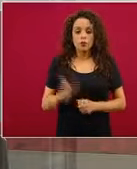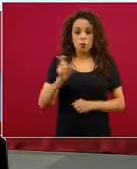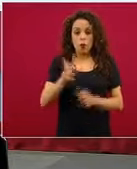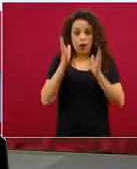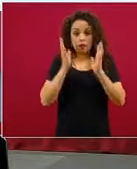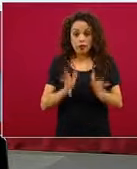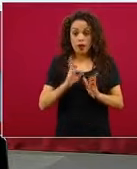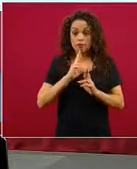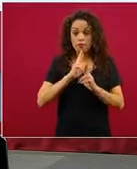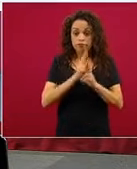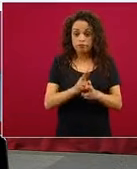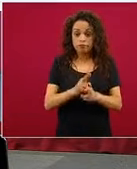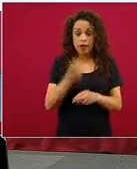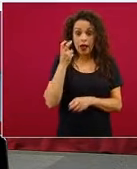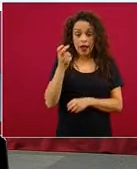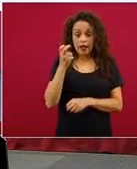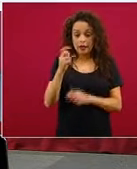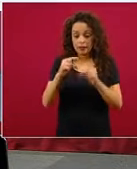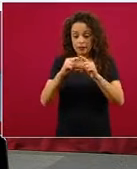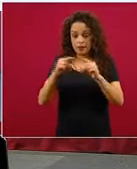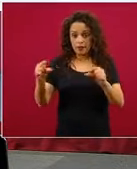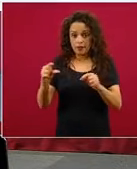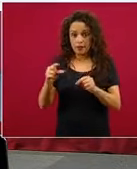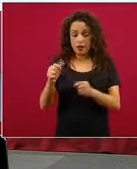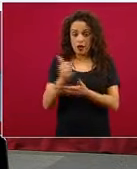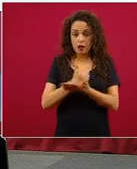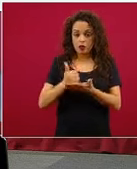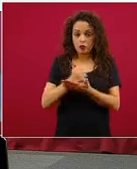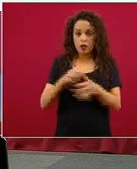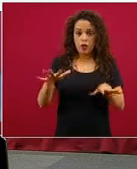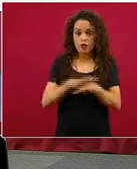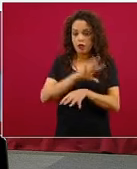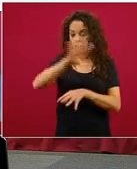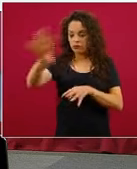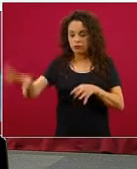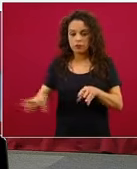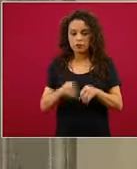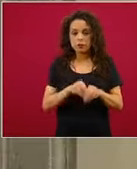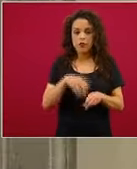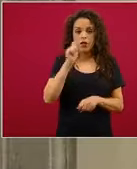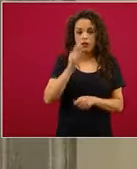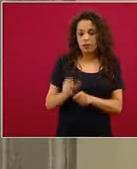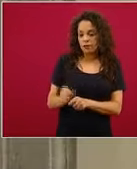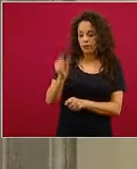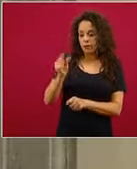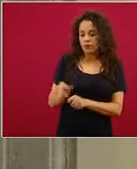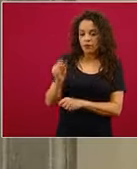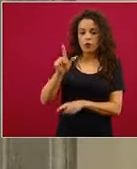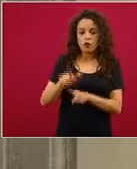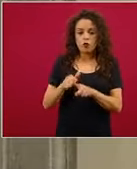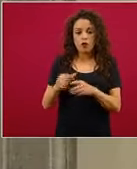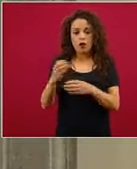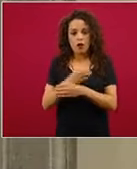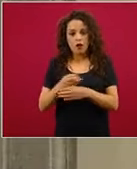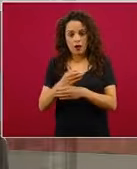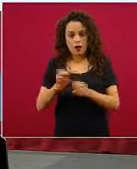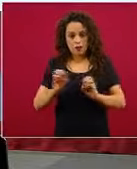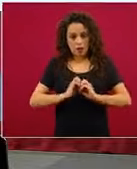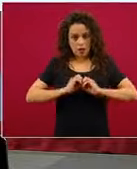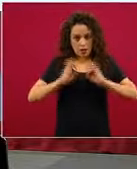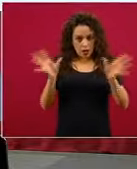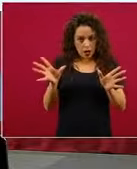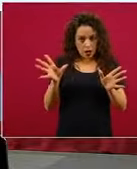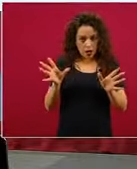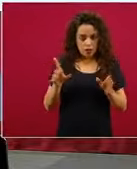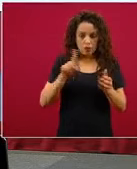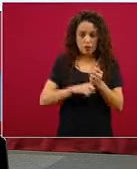pues estas personas que están en la barra de color azul pasarán o a la barra de color café claro, es decir, tendrán un